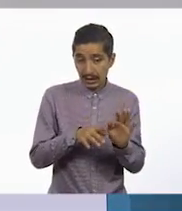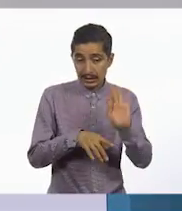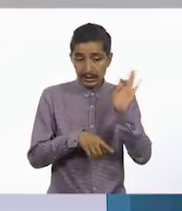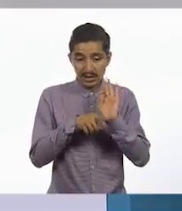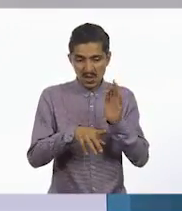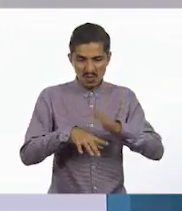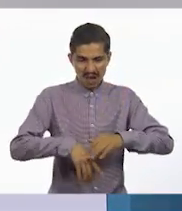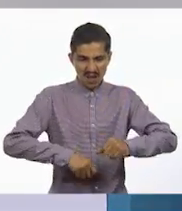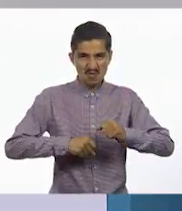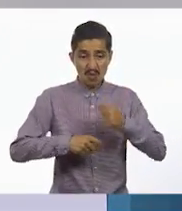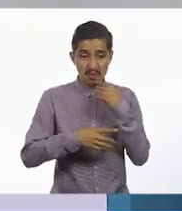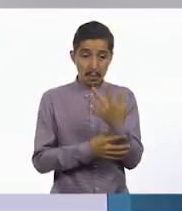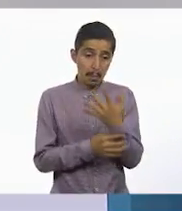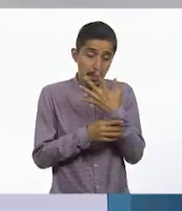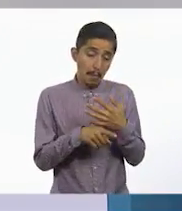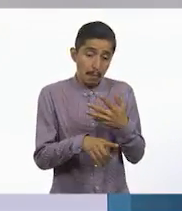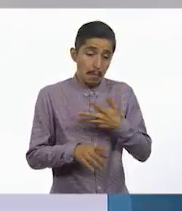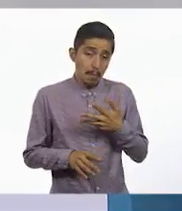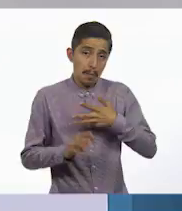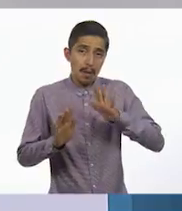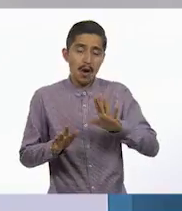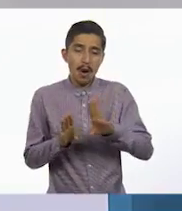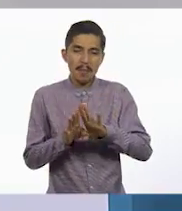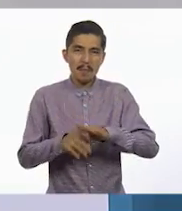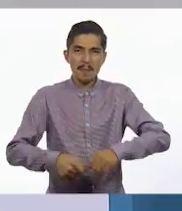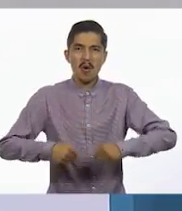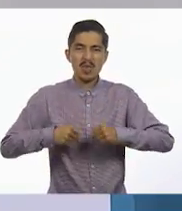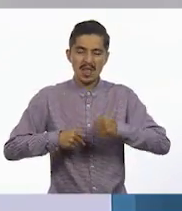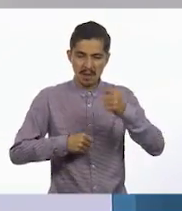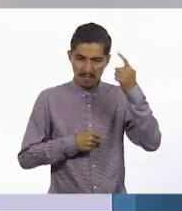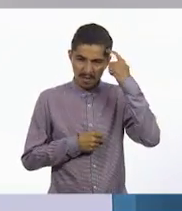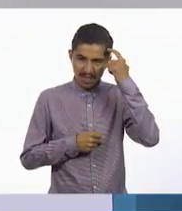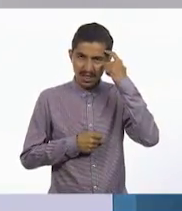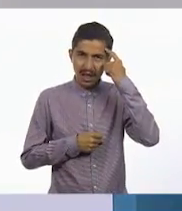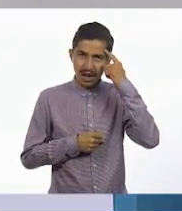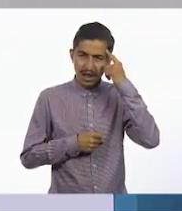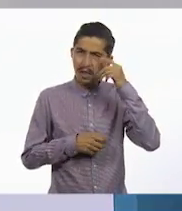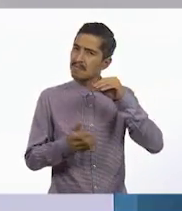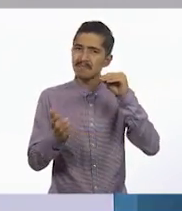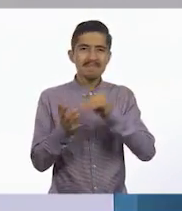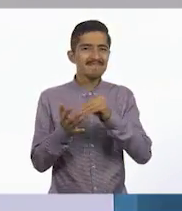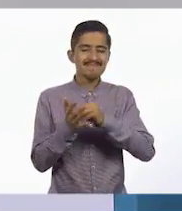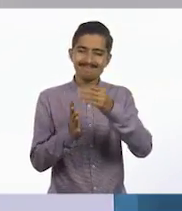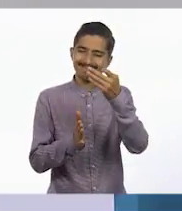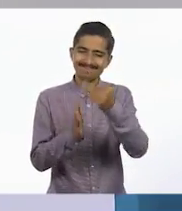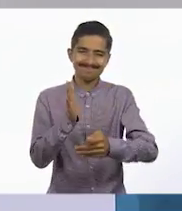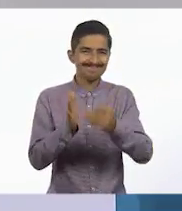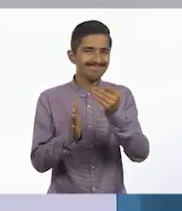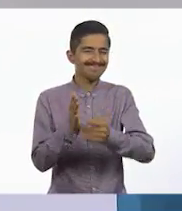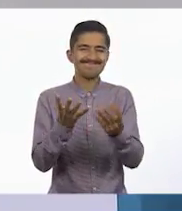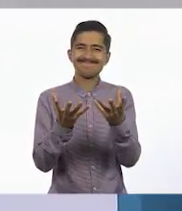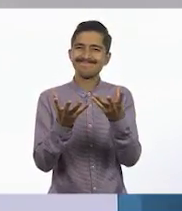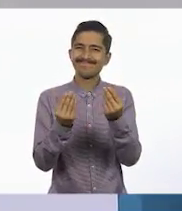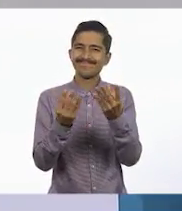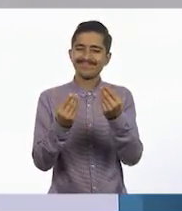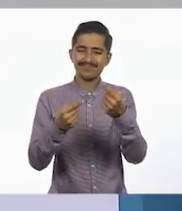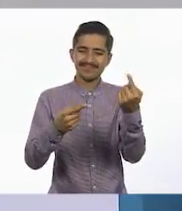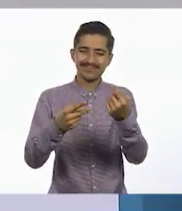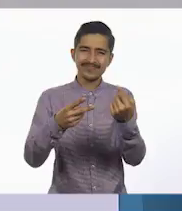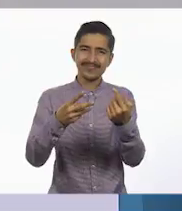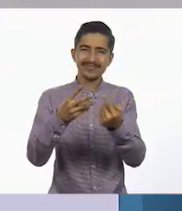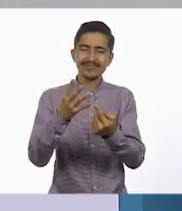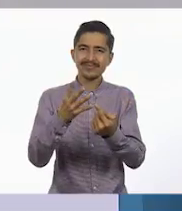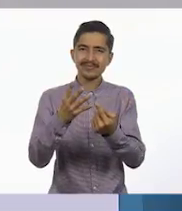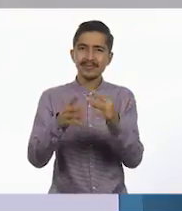esos poderes que dices, ese poder mental que nos estás presumiendo, todavía te faltaría cubrir muchos requisitos para